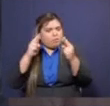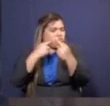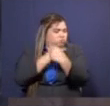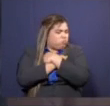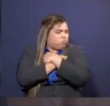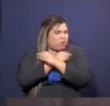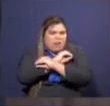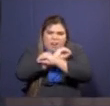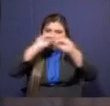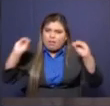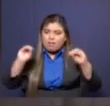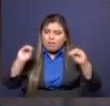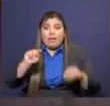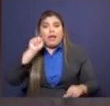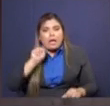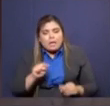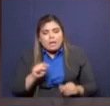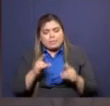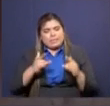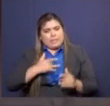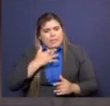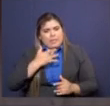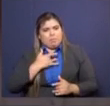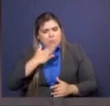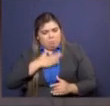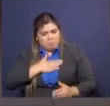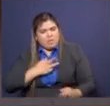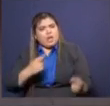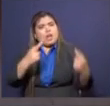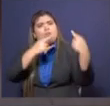Ese es el sentido del deber